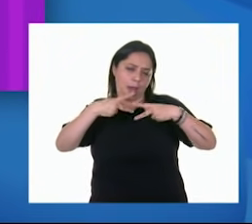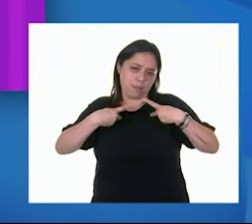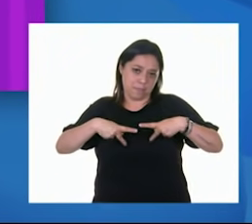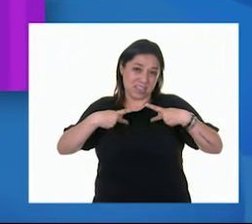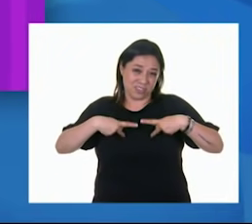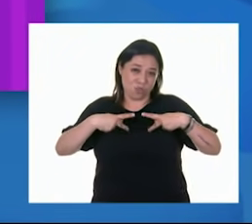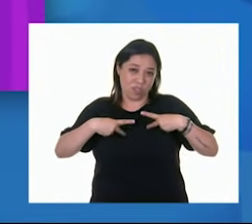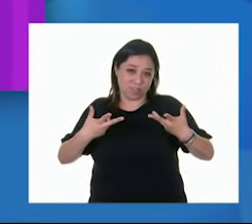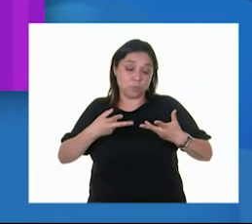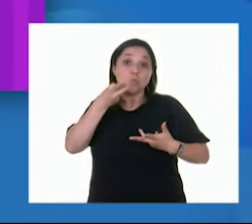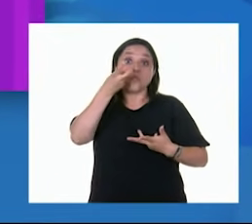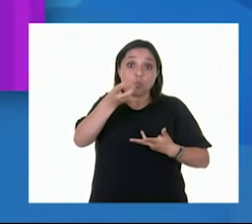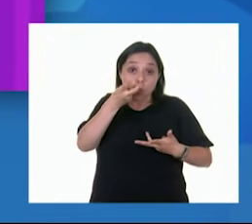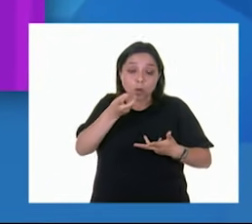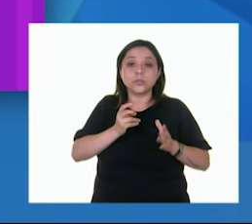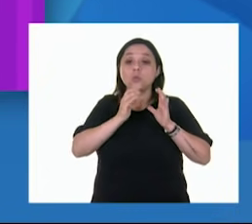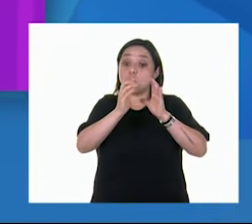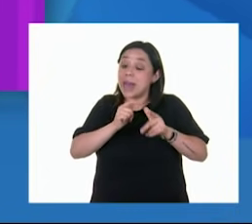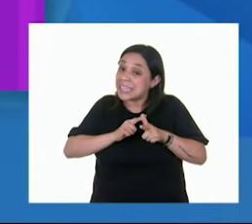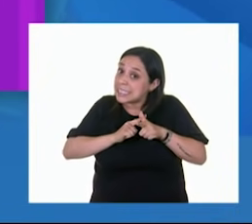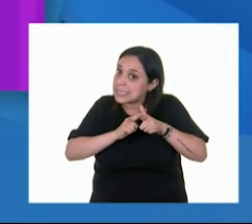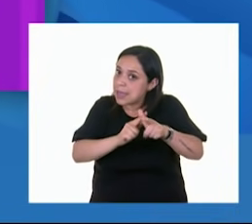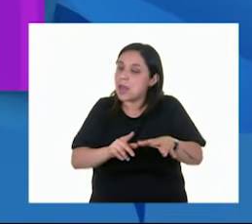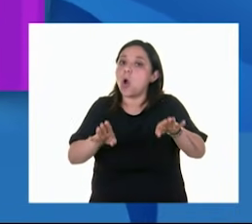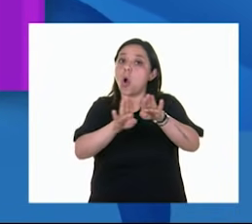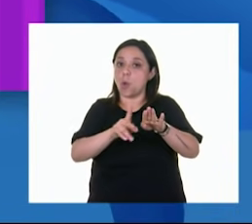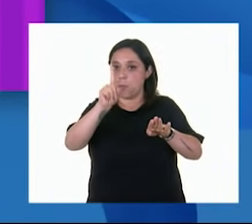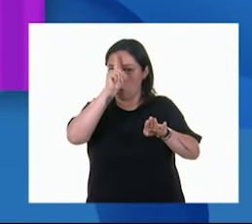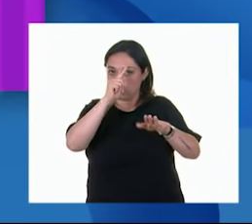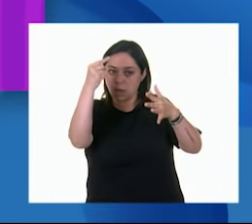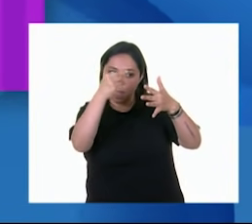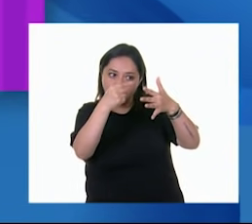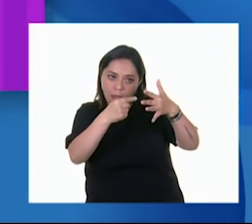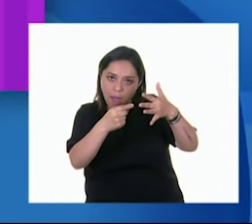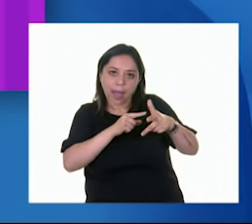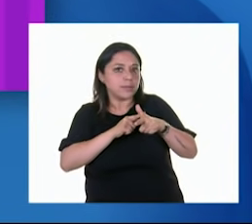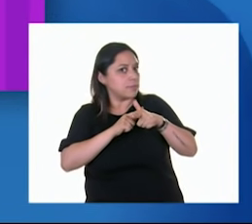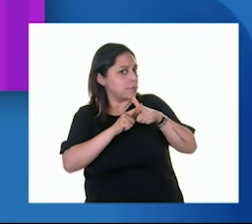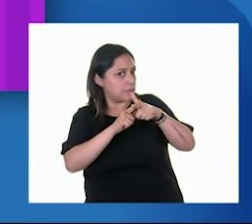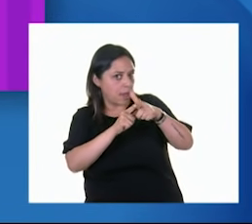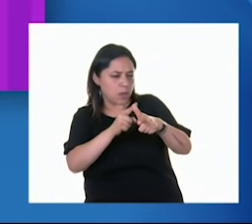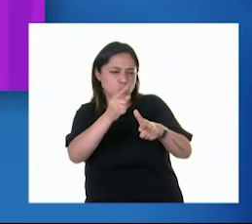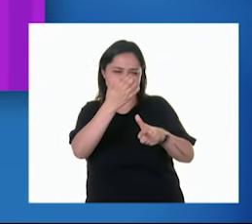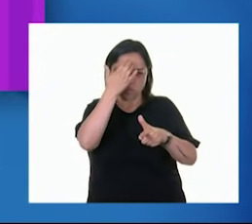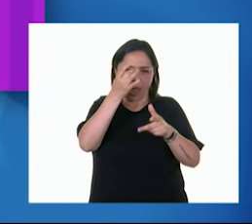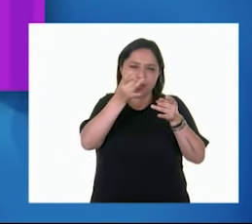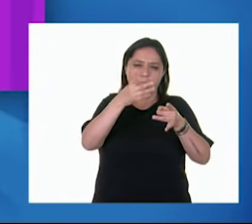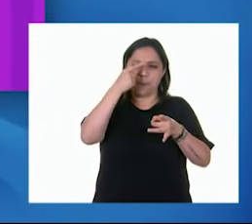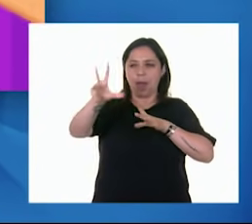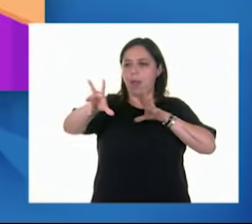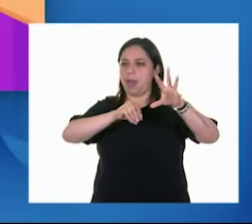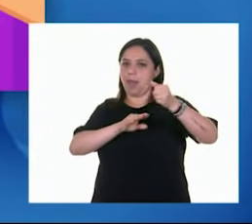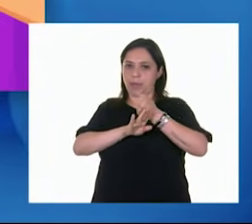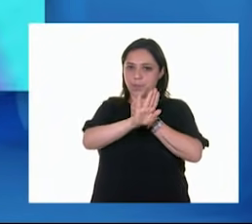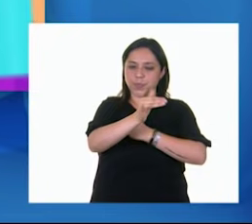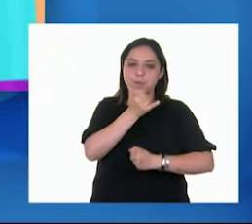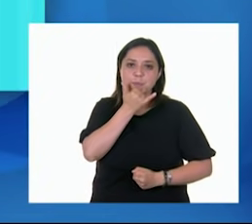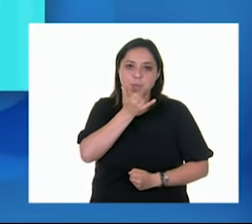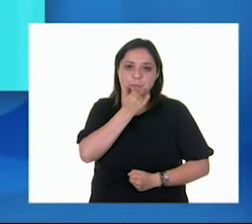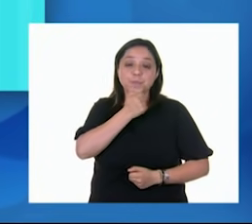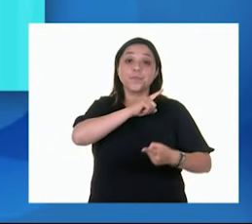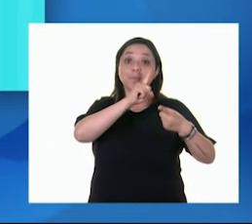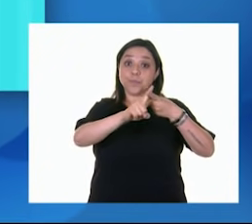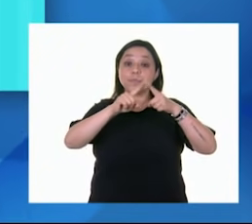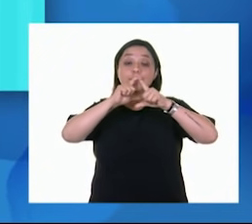personas. Por eso hay que continuar cuidándonos siguiendo las buenas prácticas que ya todos conocemos para evitar contagiarnos.